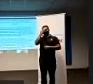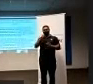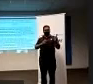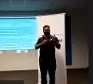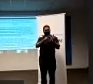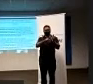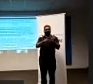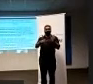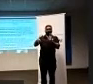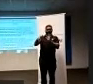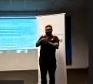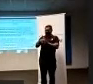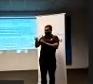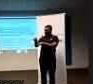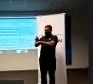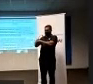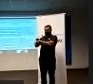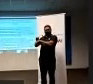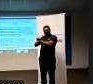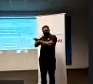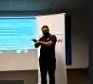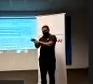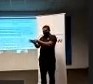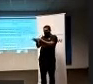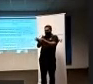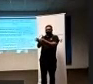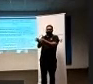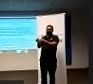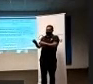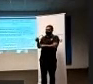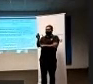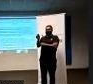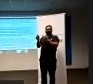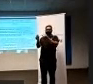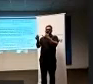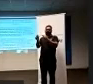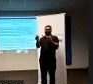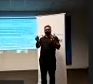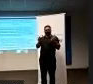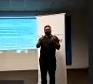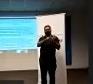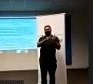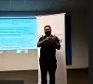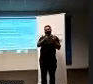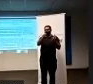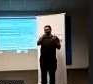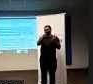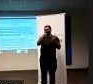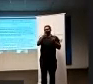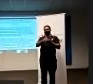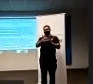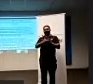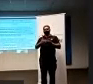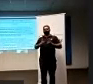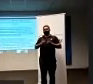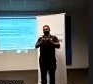personas inmunocomprometidas, principalmente aquellas que tienen HIV o en tratamiento inmunosupresor, incluyendo los corticoides que pueden utilizarse